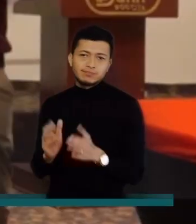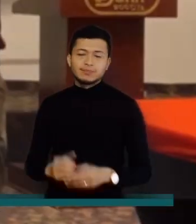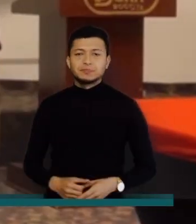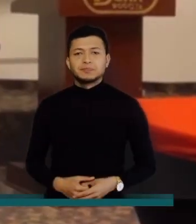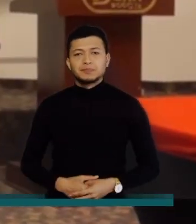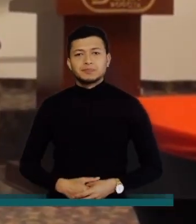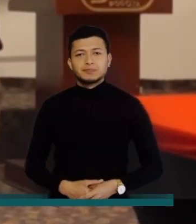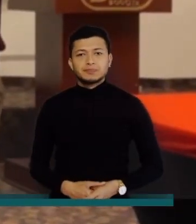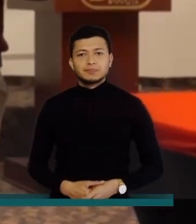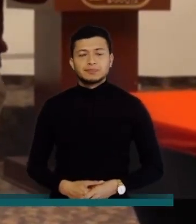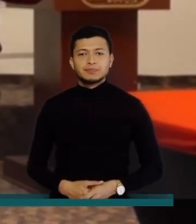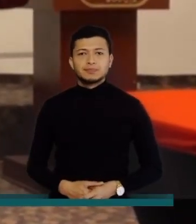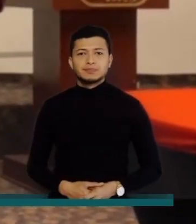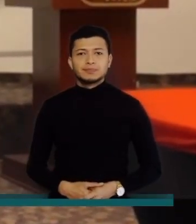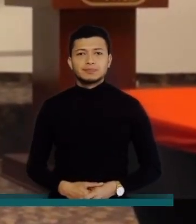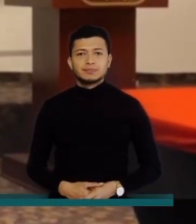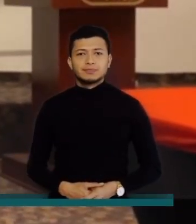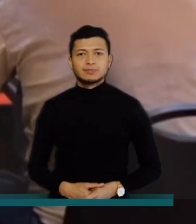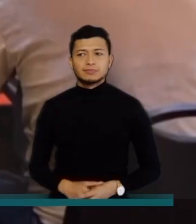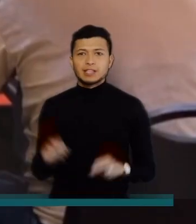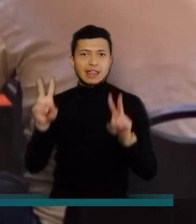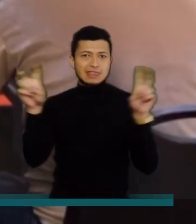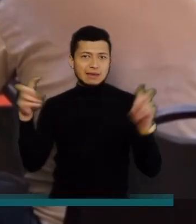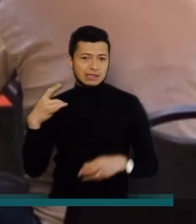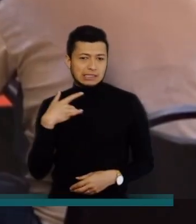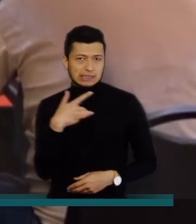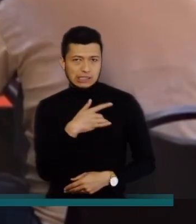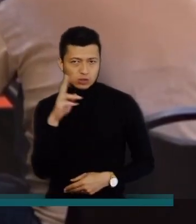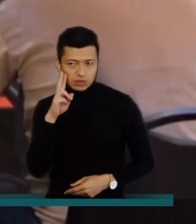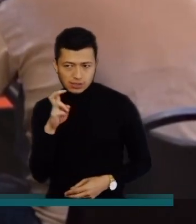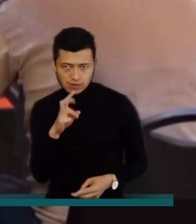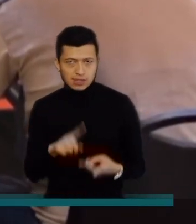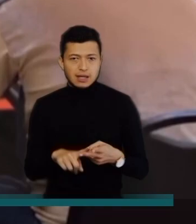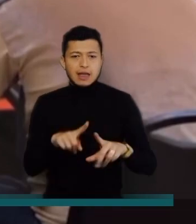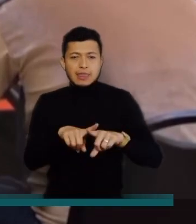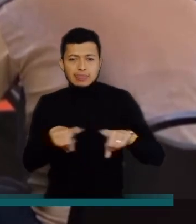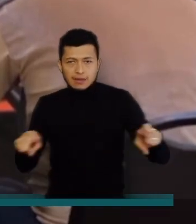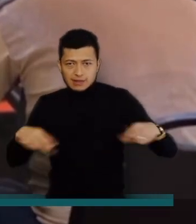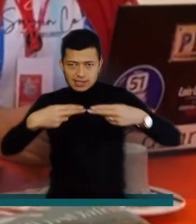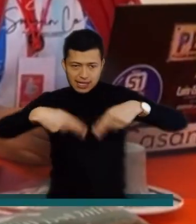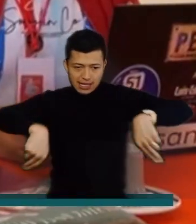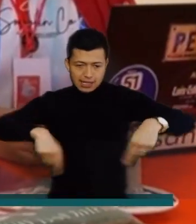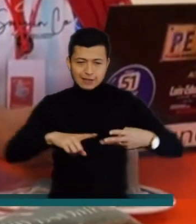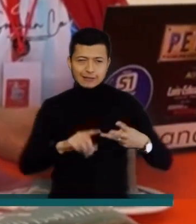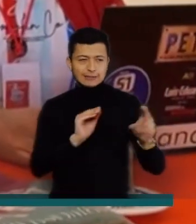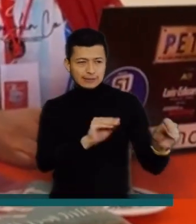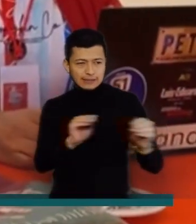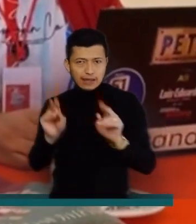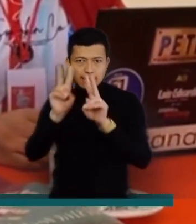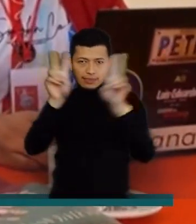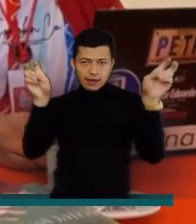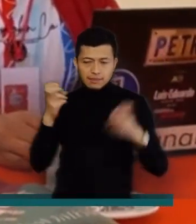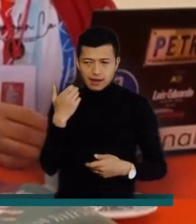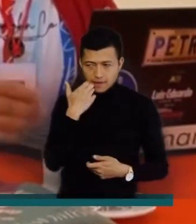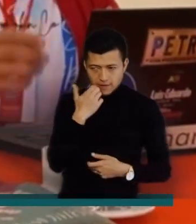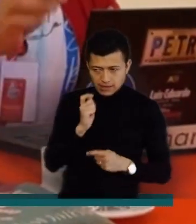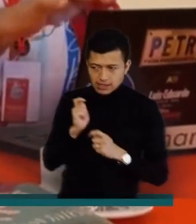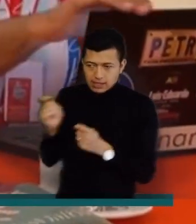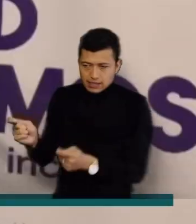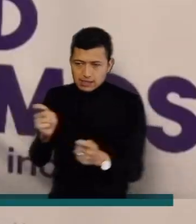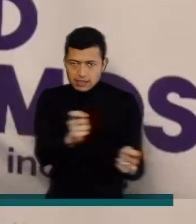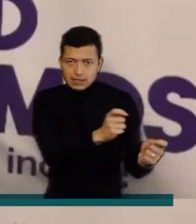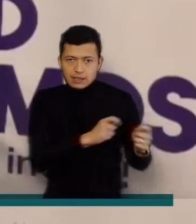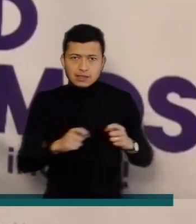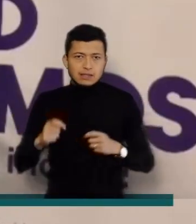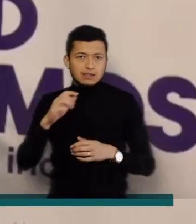temas como salud sexual diversidad de género y pedagogía sobre las enfermedades de transmisión sexual Fueron abortados por los asistentes